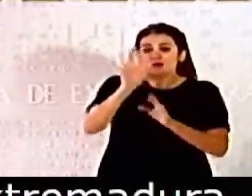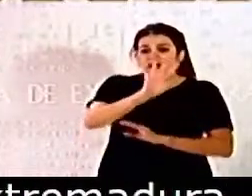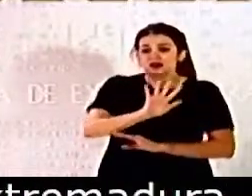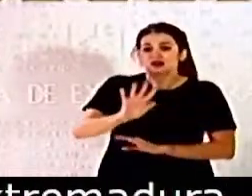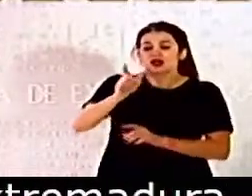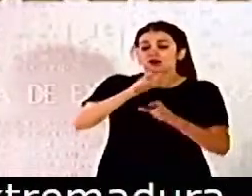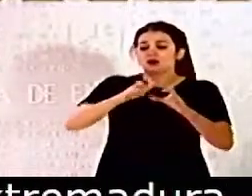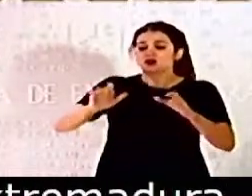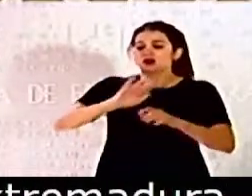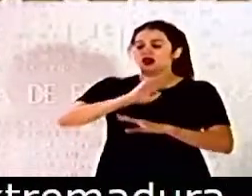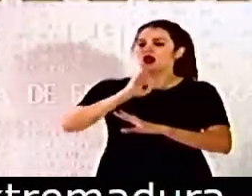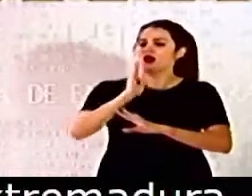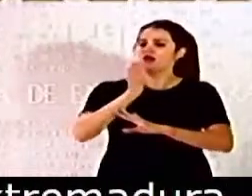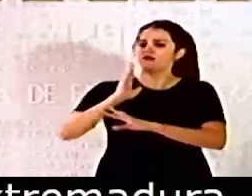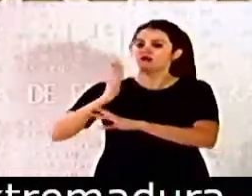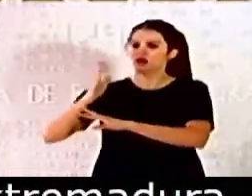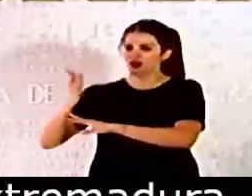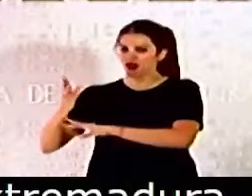infectadas en este momento.